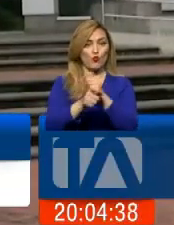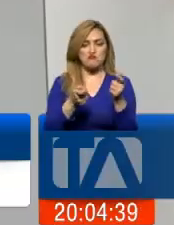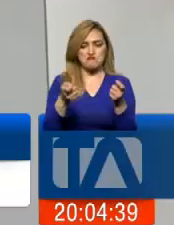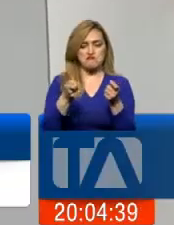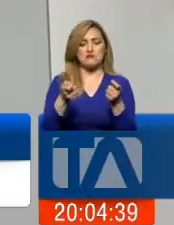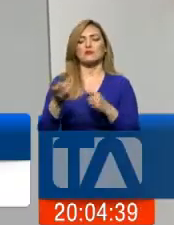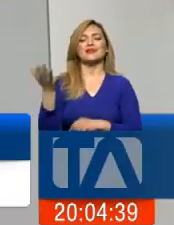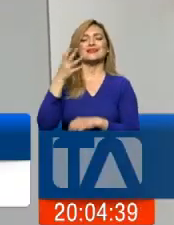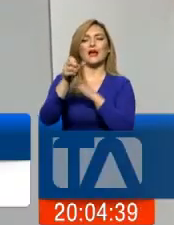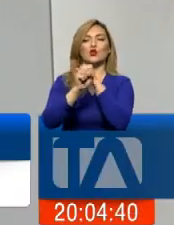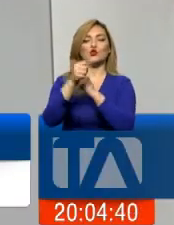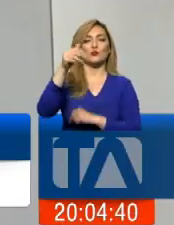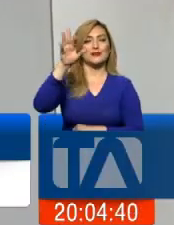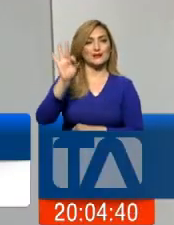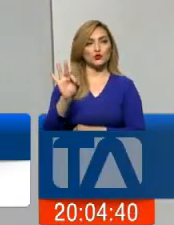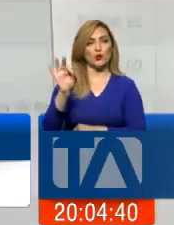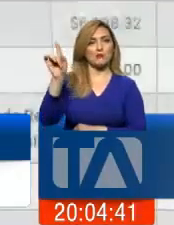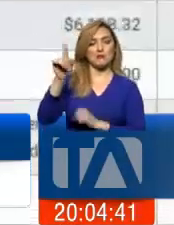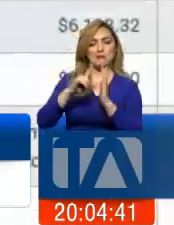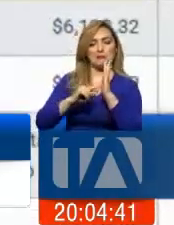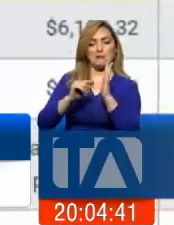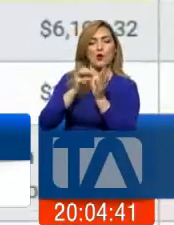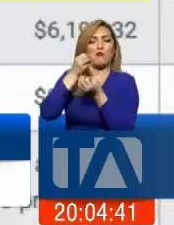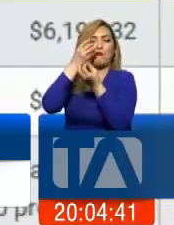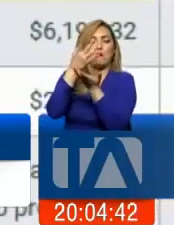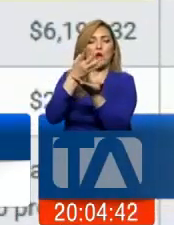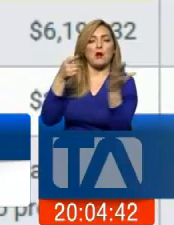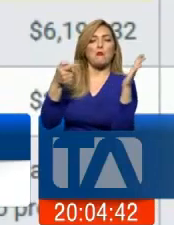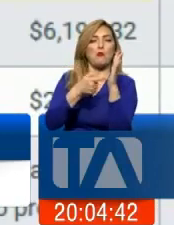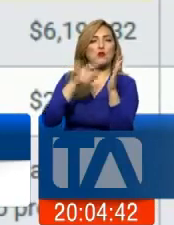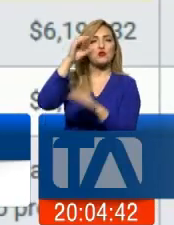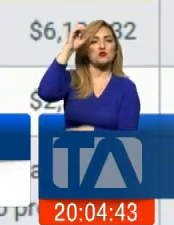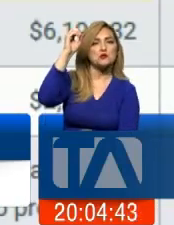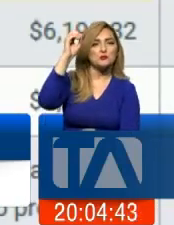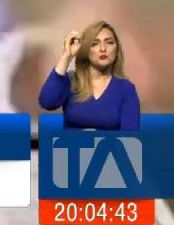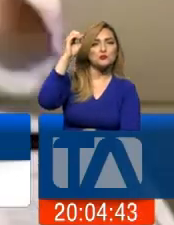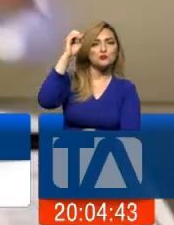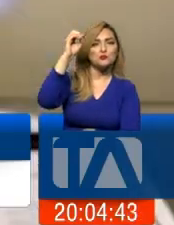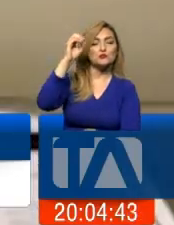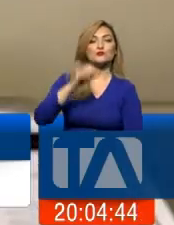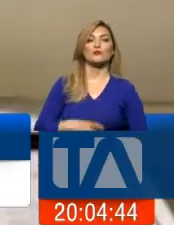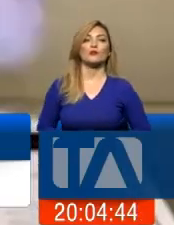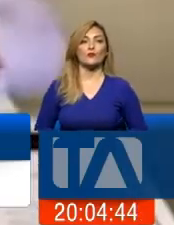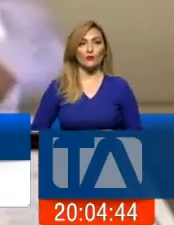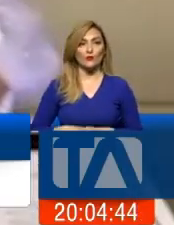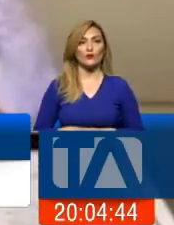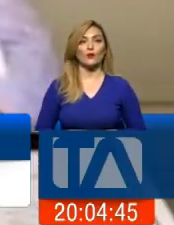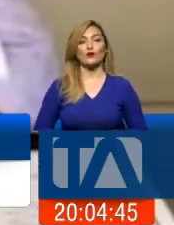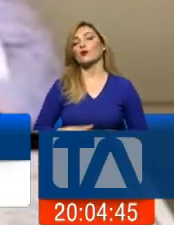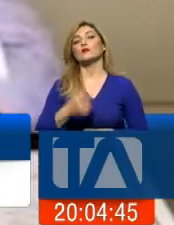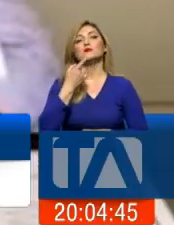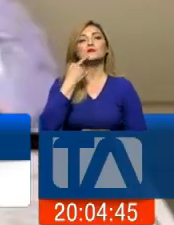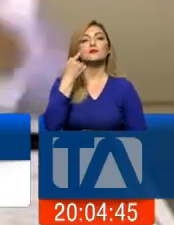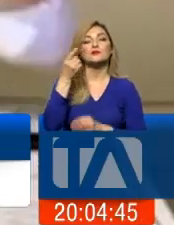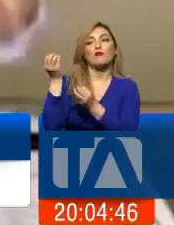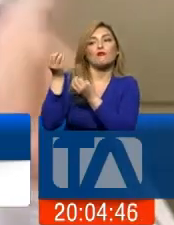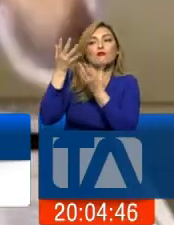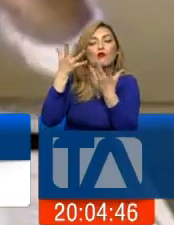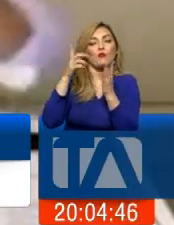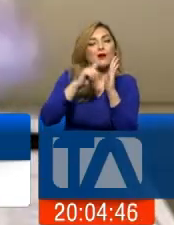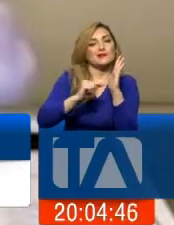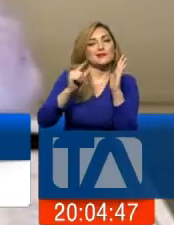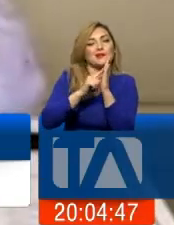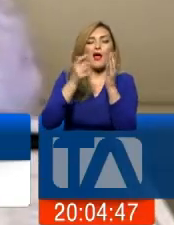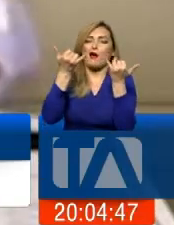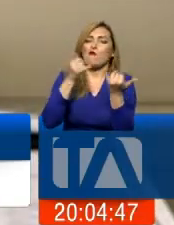según la información del Servicio de Rentas Internas, declaró cero en su pago de impuestos. Bucaram asegura que posiblemente la información publicada por